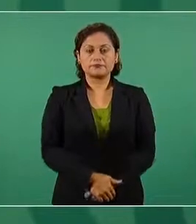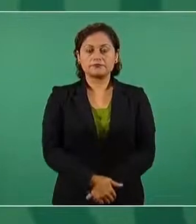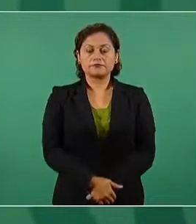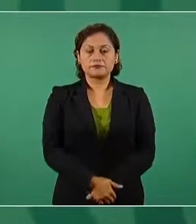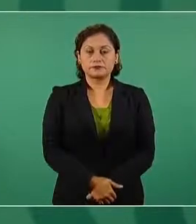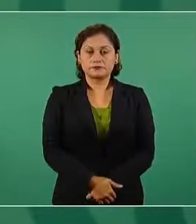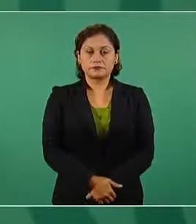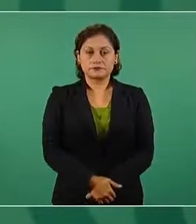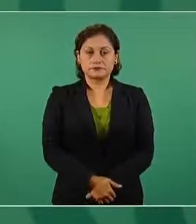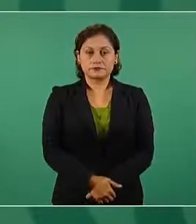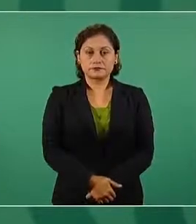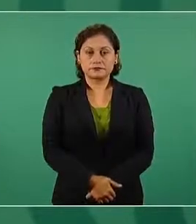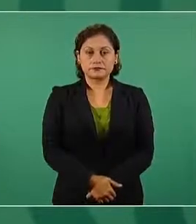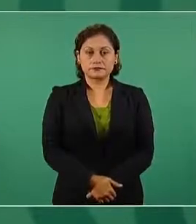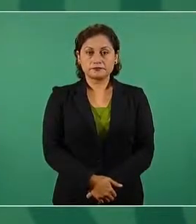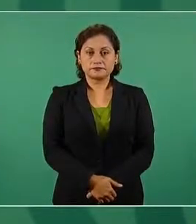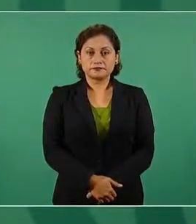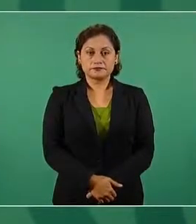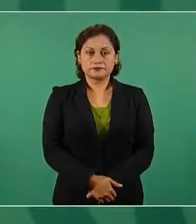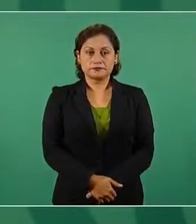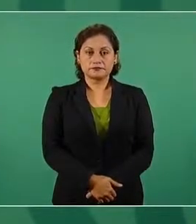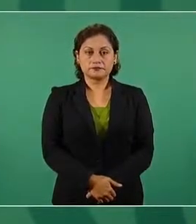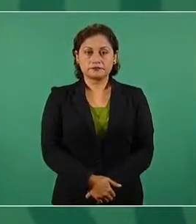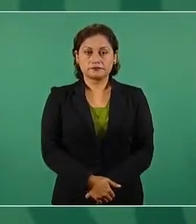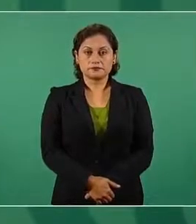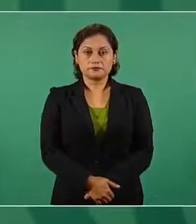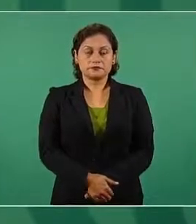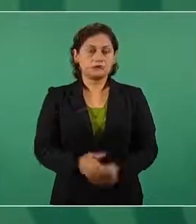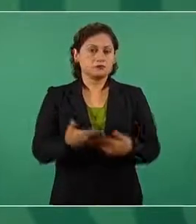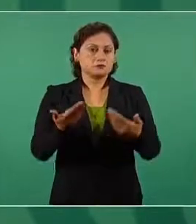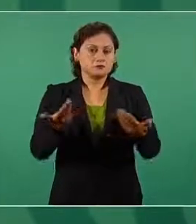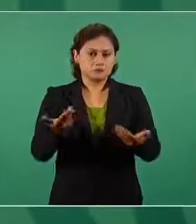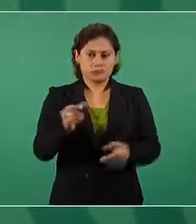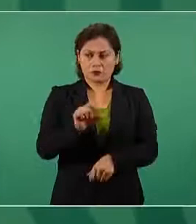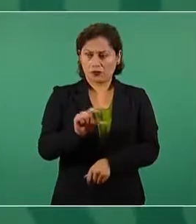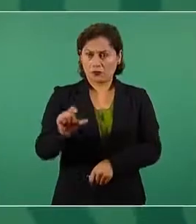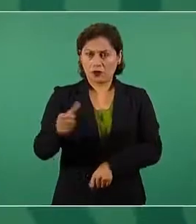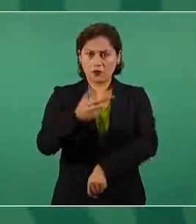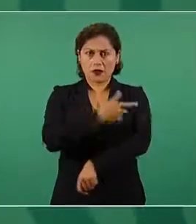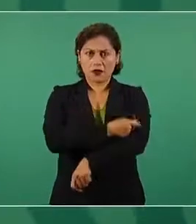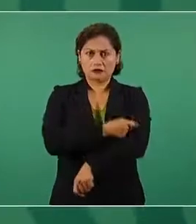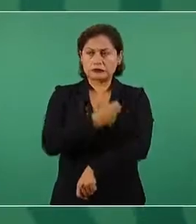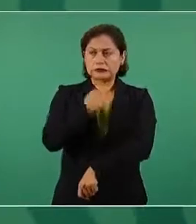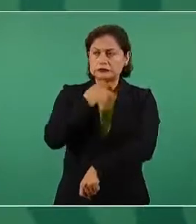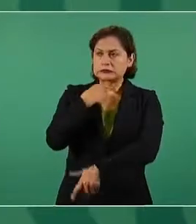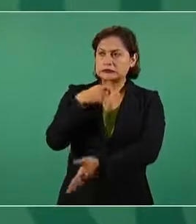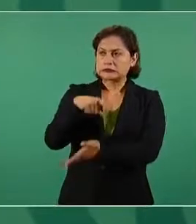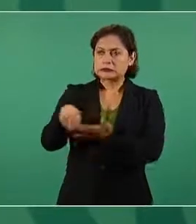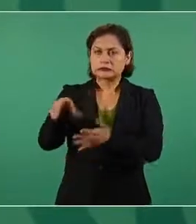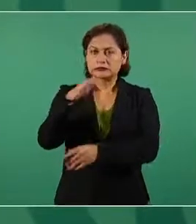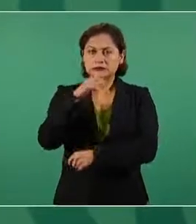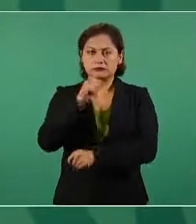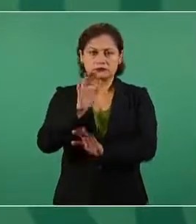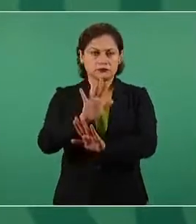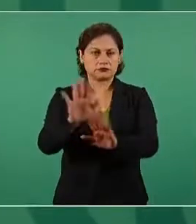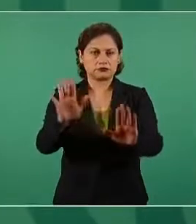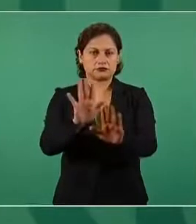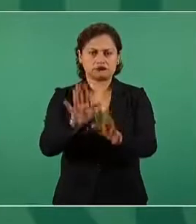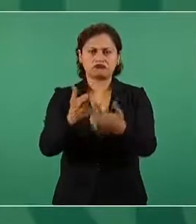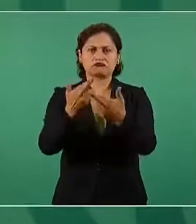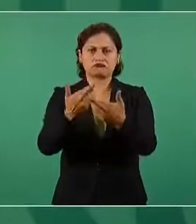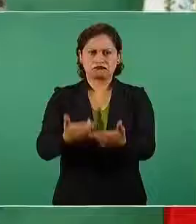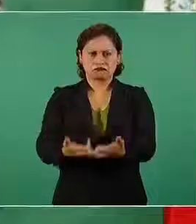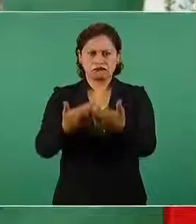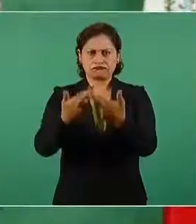No han faltado las vacunas, no ha faltado el presupuesto para lo fundamental.